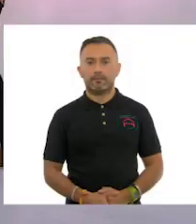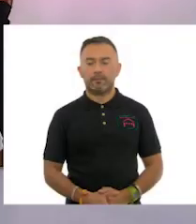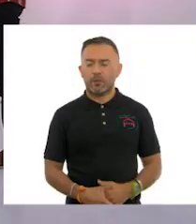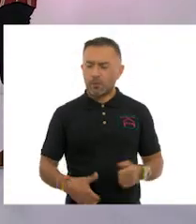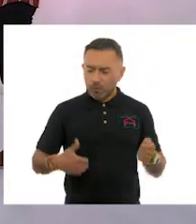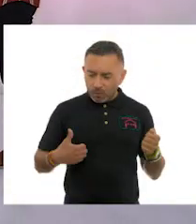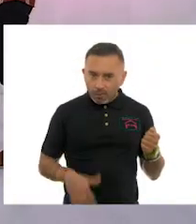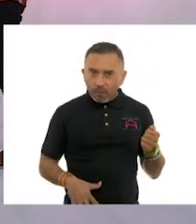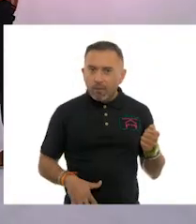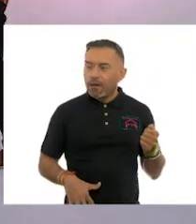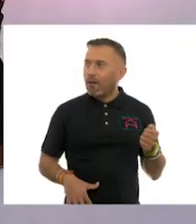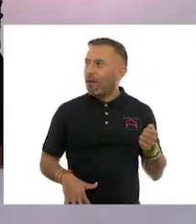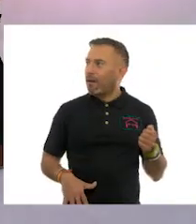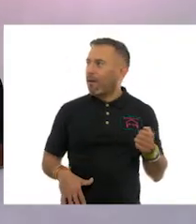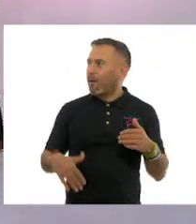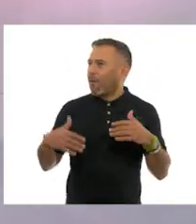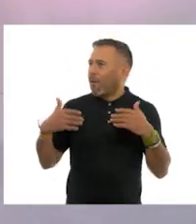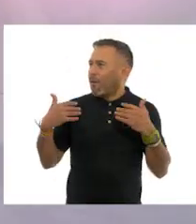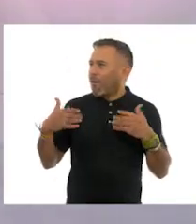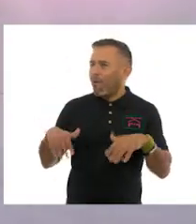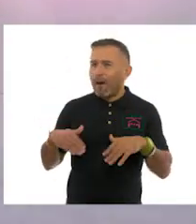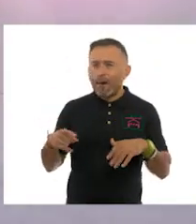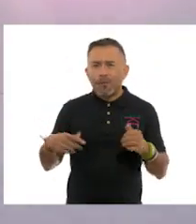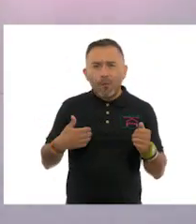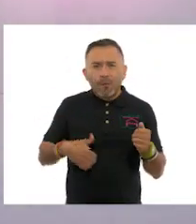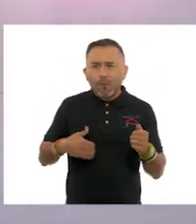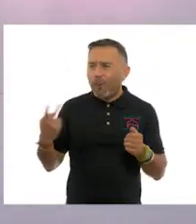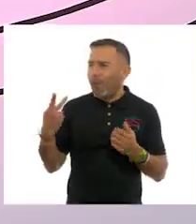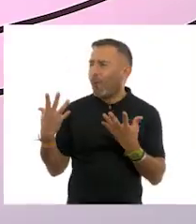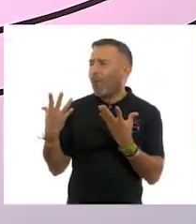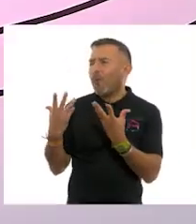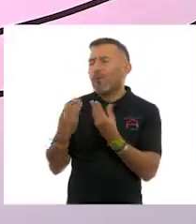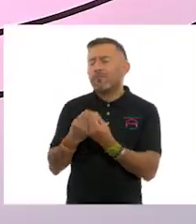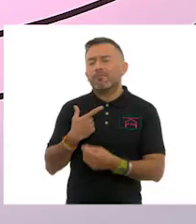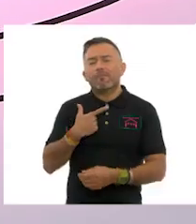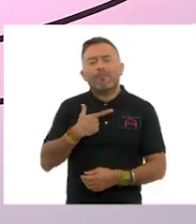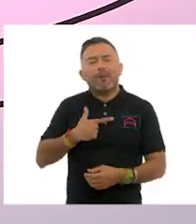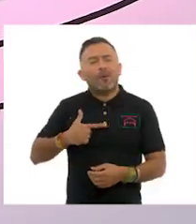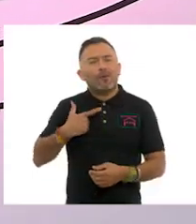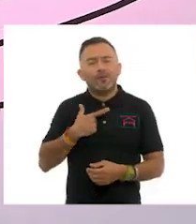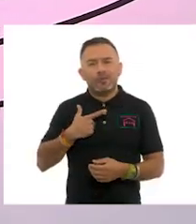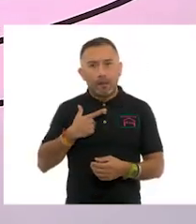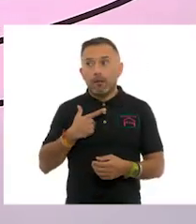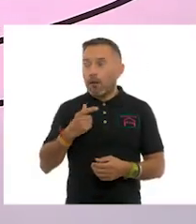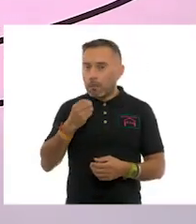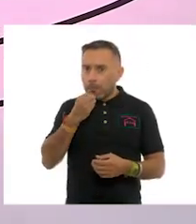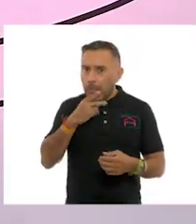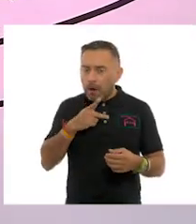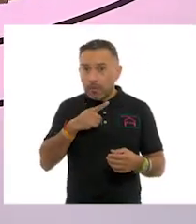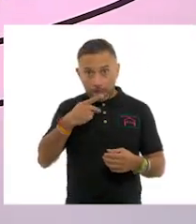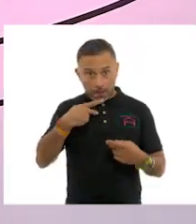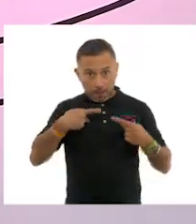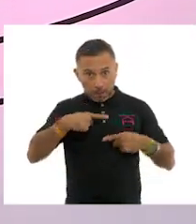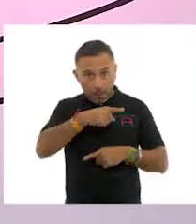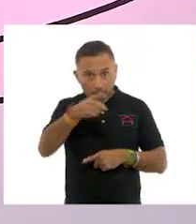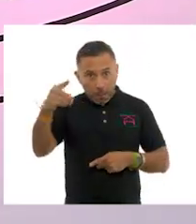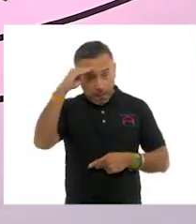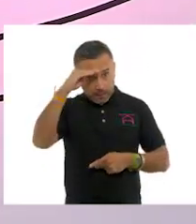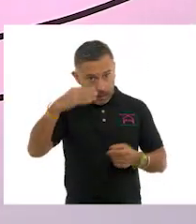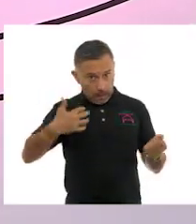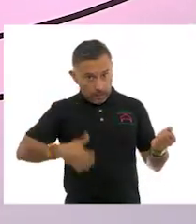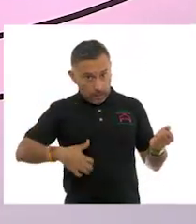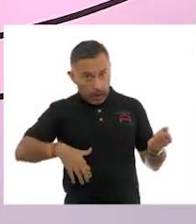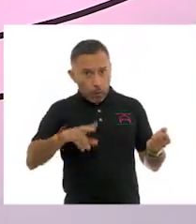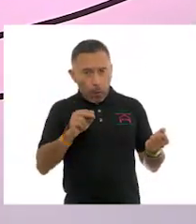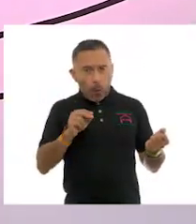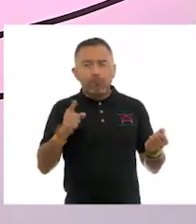¡Wow! Me encanta tocarse un jarocho con esta jarana y contigo, de veras, ¿eh? Gracias. Qué instrumento tan especial, que la gente piensa que es una guitarra, pero no, el grupo jarocho es como